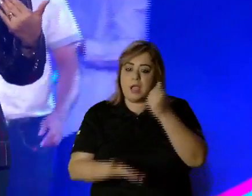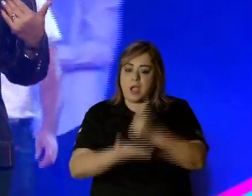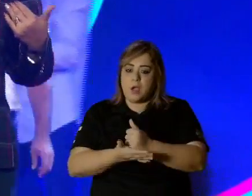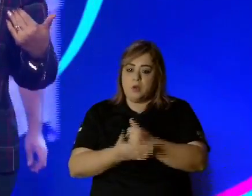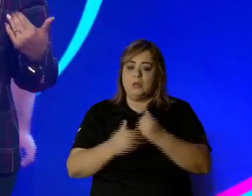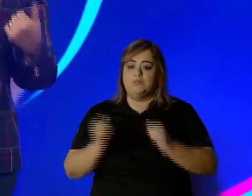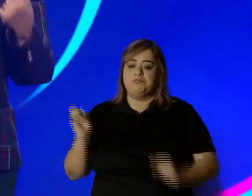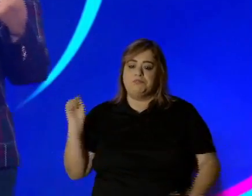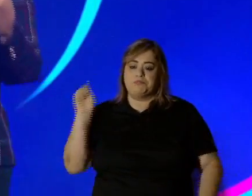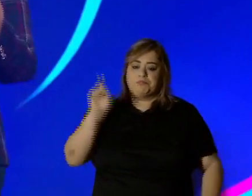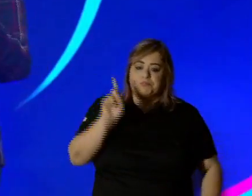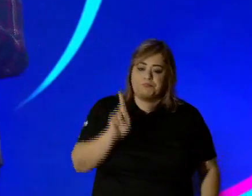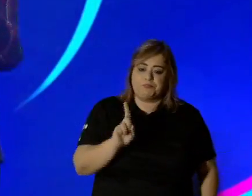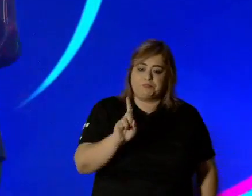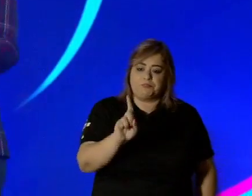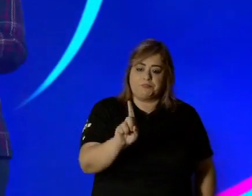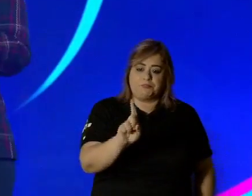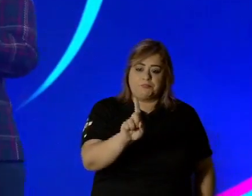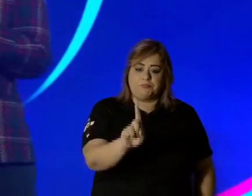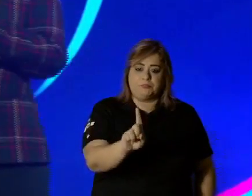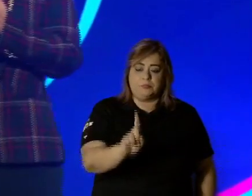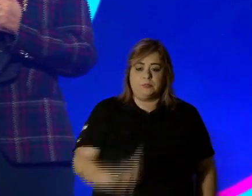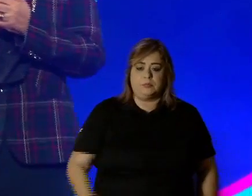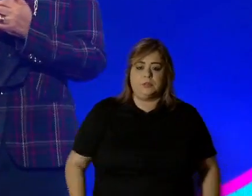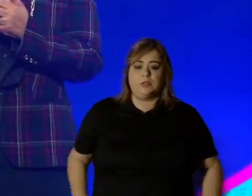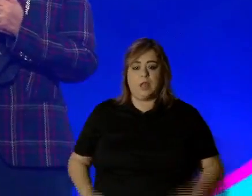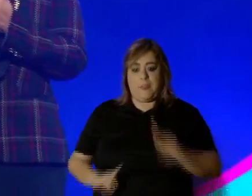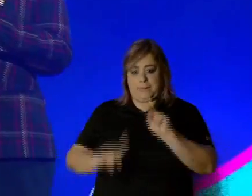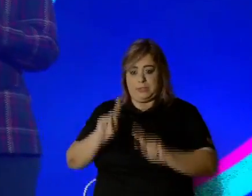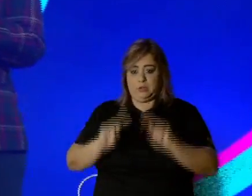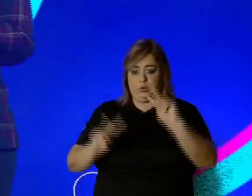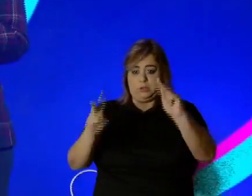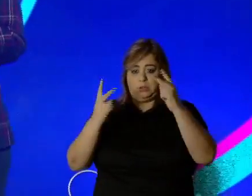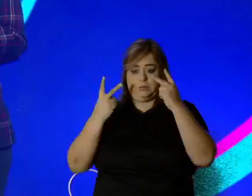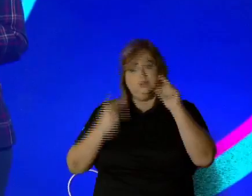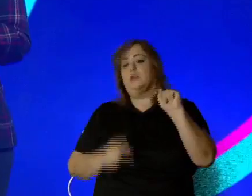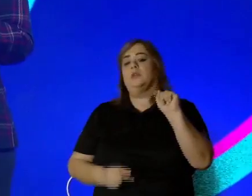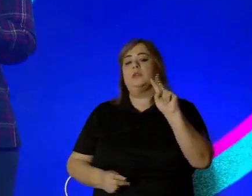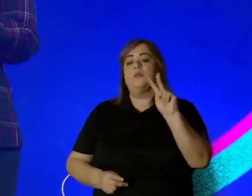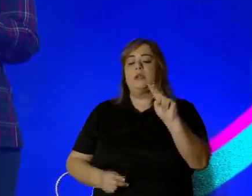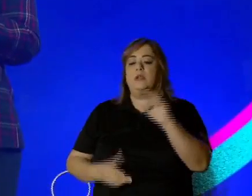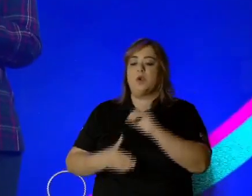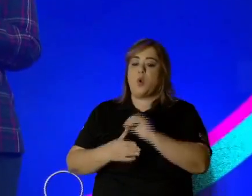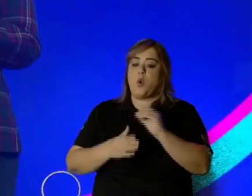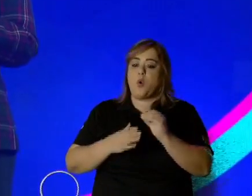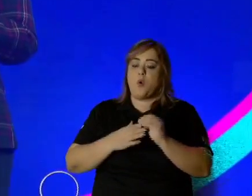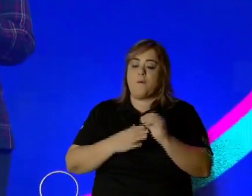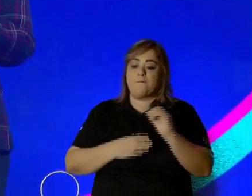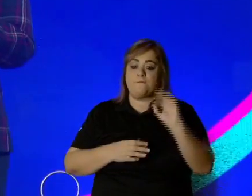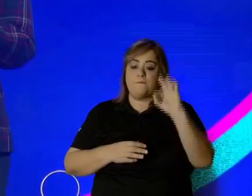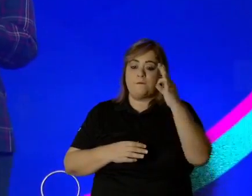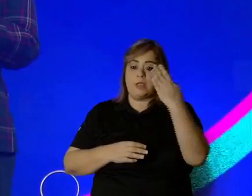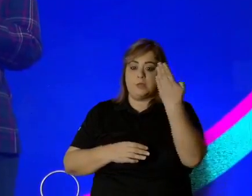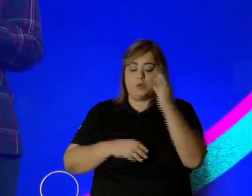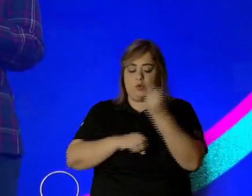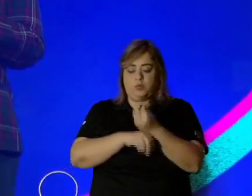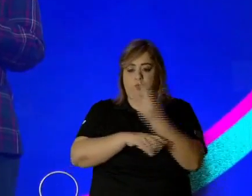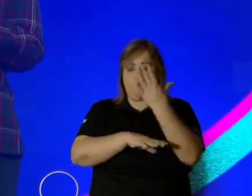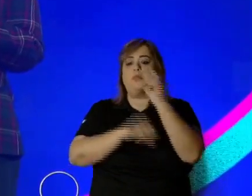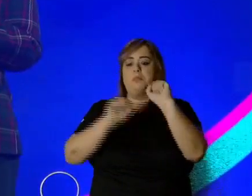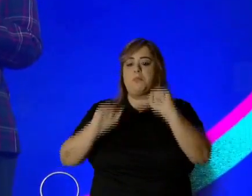pasar a adorar al Señor. Los que están a través de la televisión o a través de las redes sociales, usted también